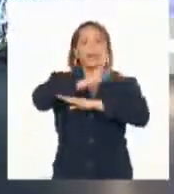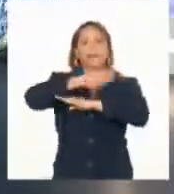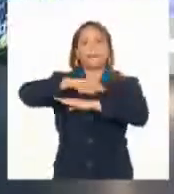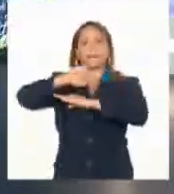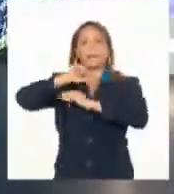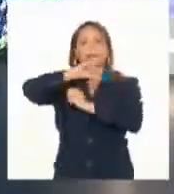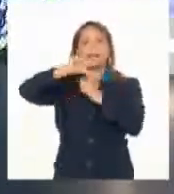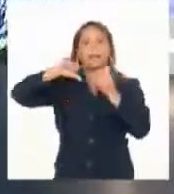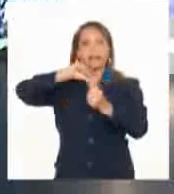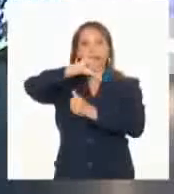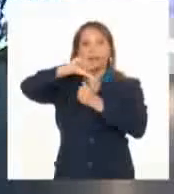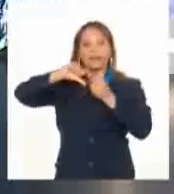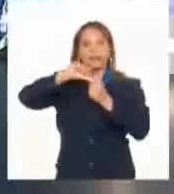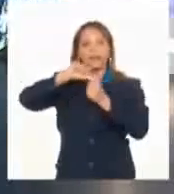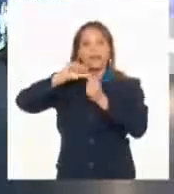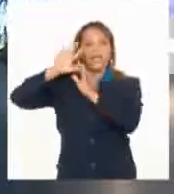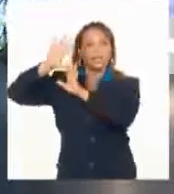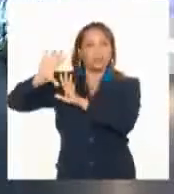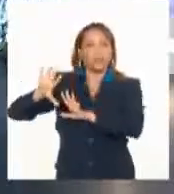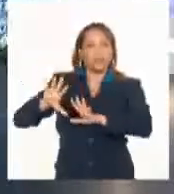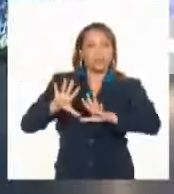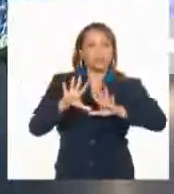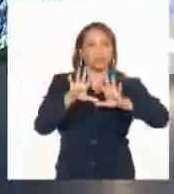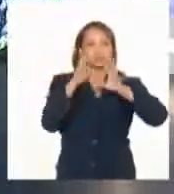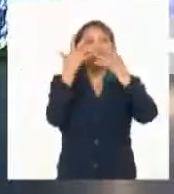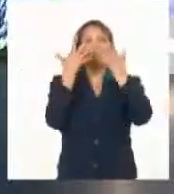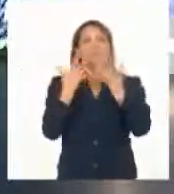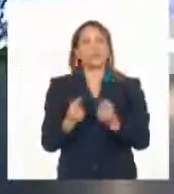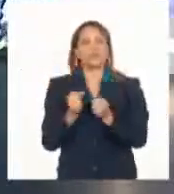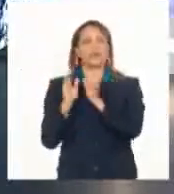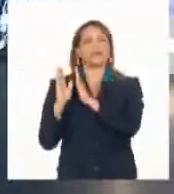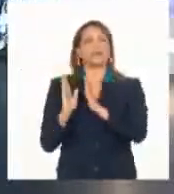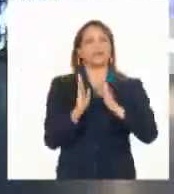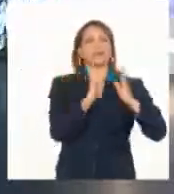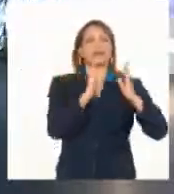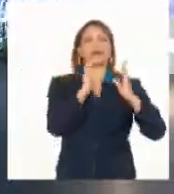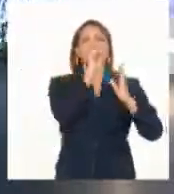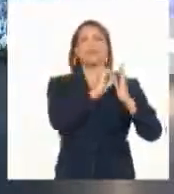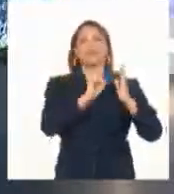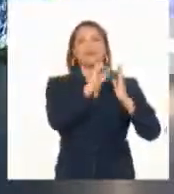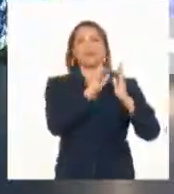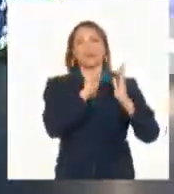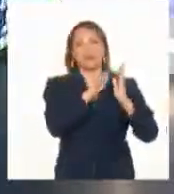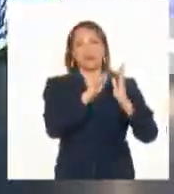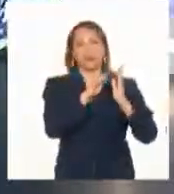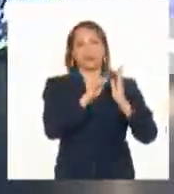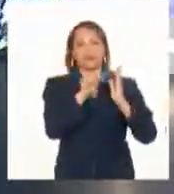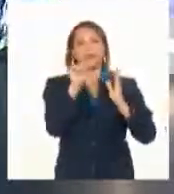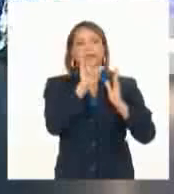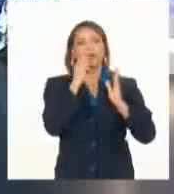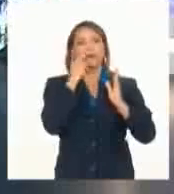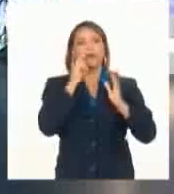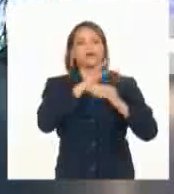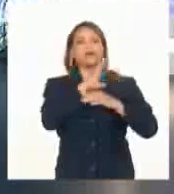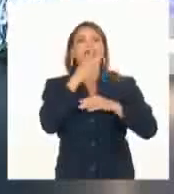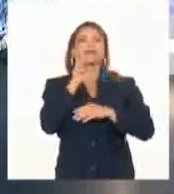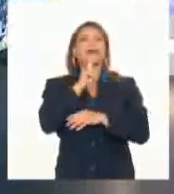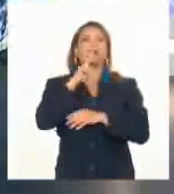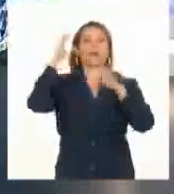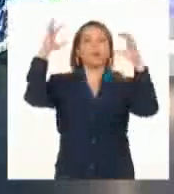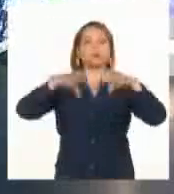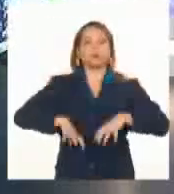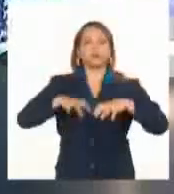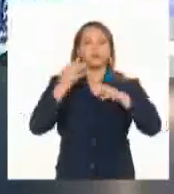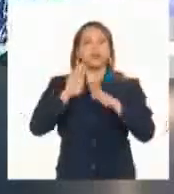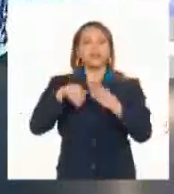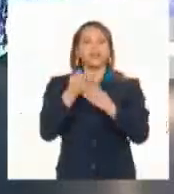y trae toda esta humedad hacia la parte oriental de nuestro país. También la presencia de una vaguada de días